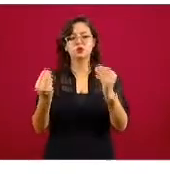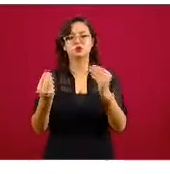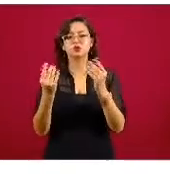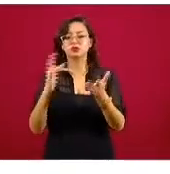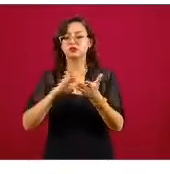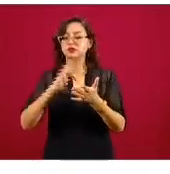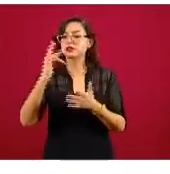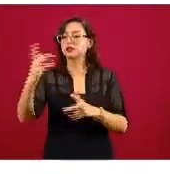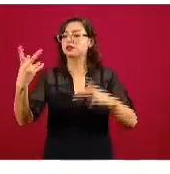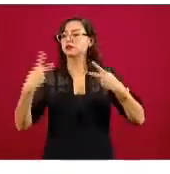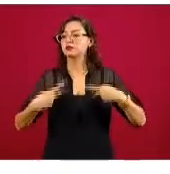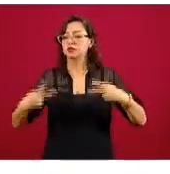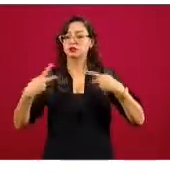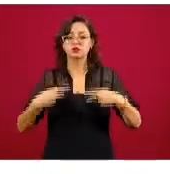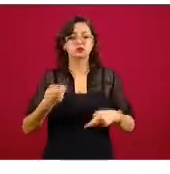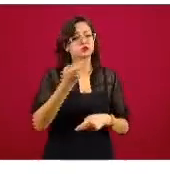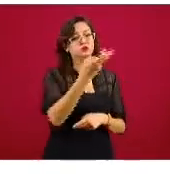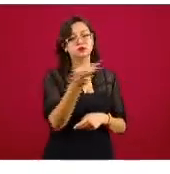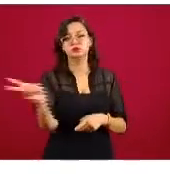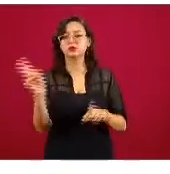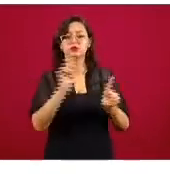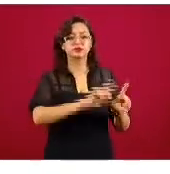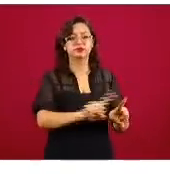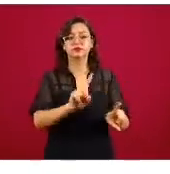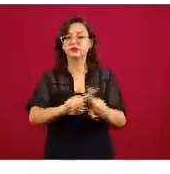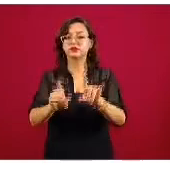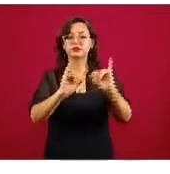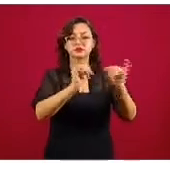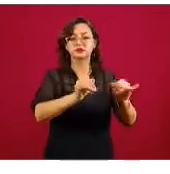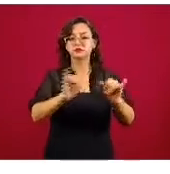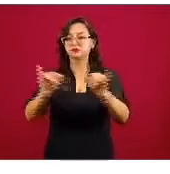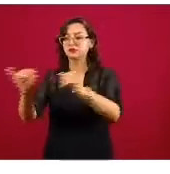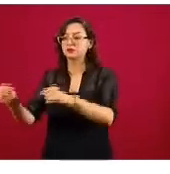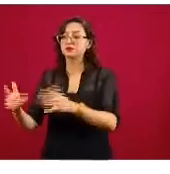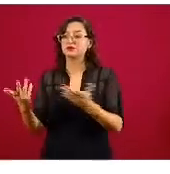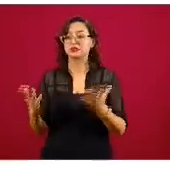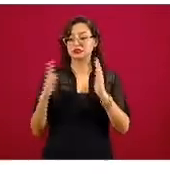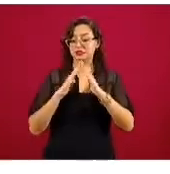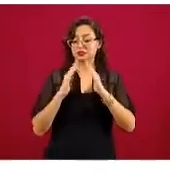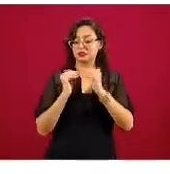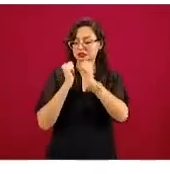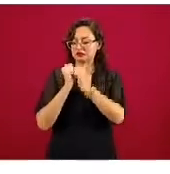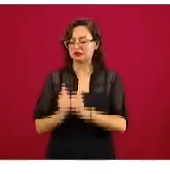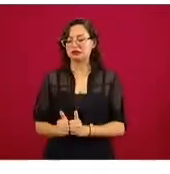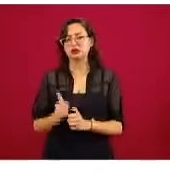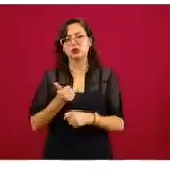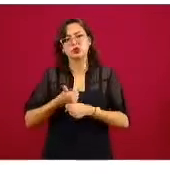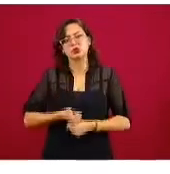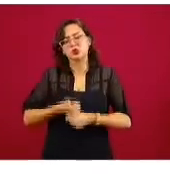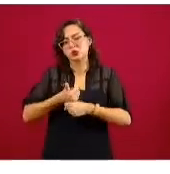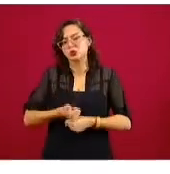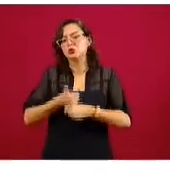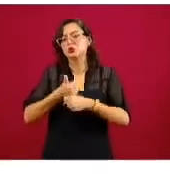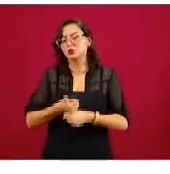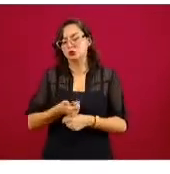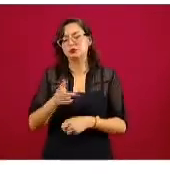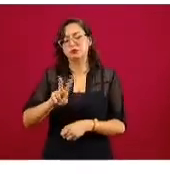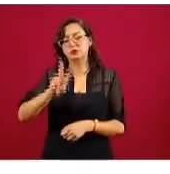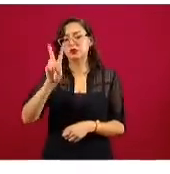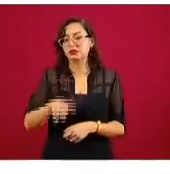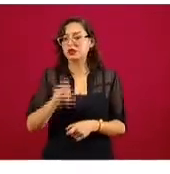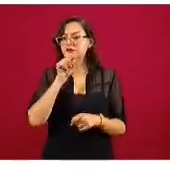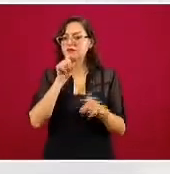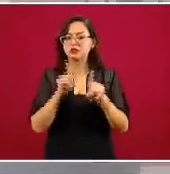distintas personas individuales que, a pesar de que esto significa una adversidad muy importante, porque se reduce su